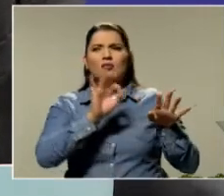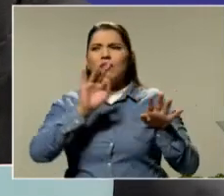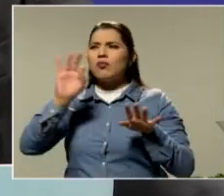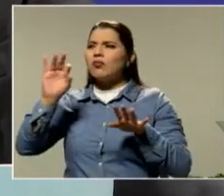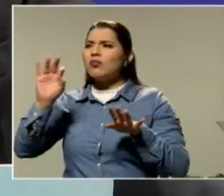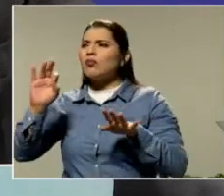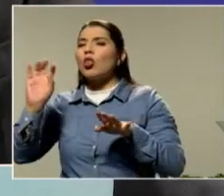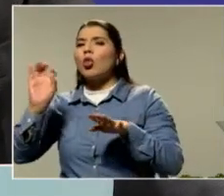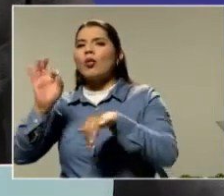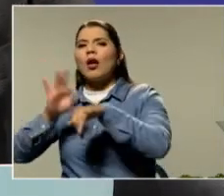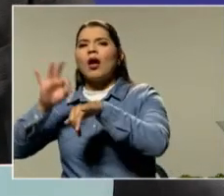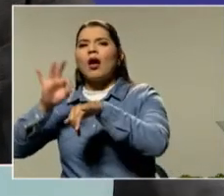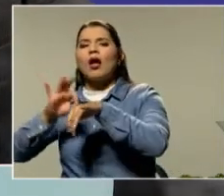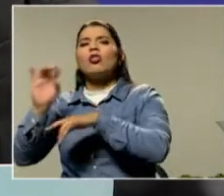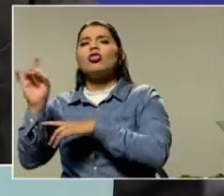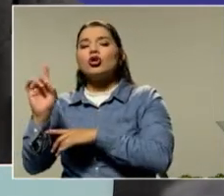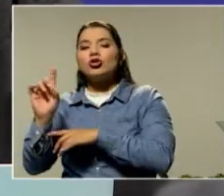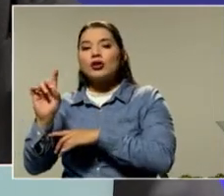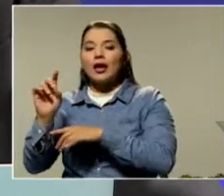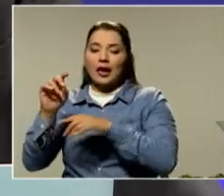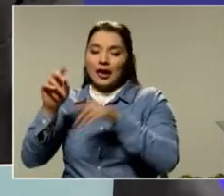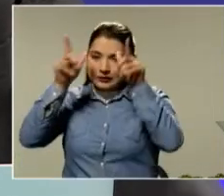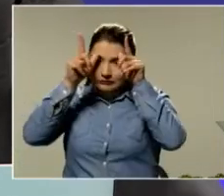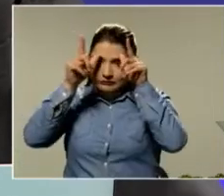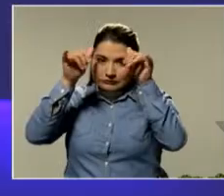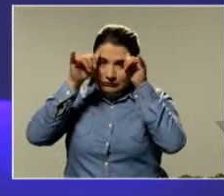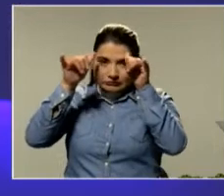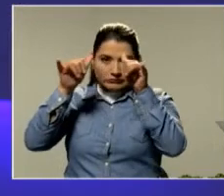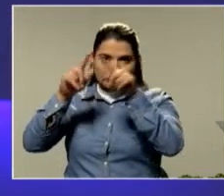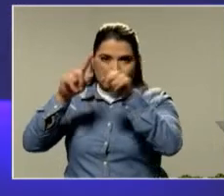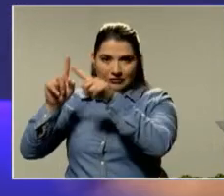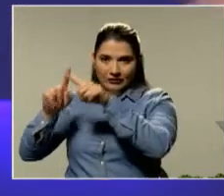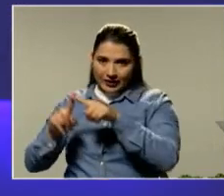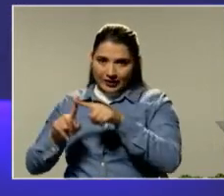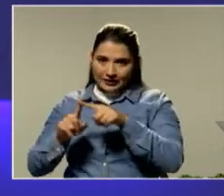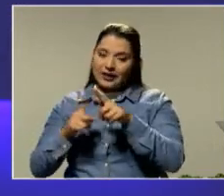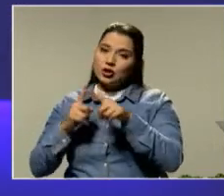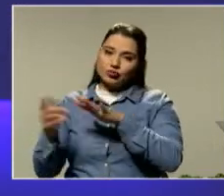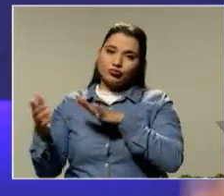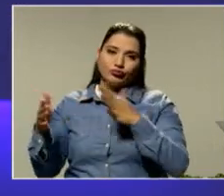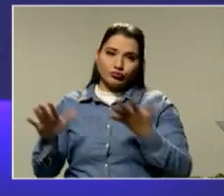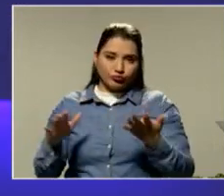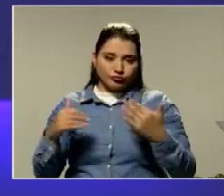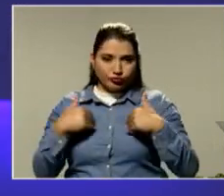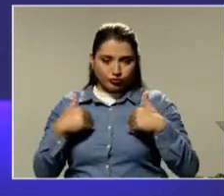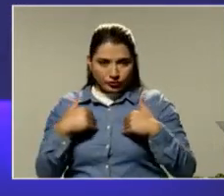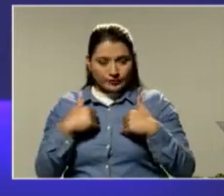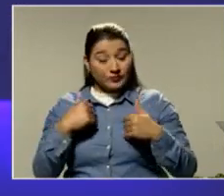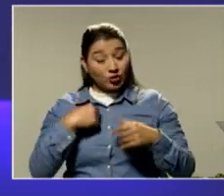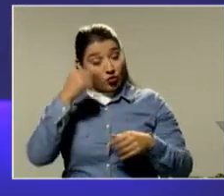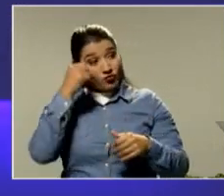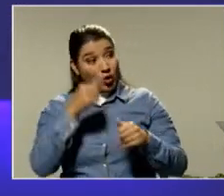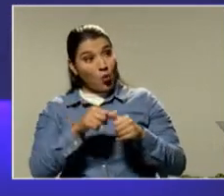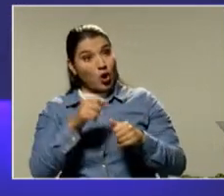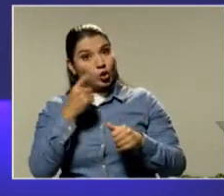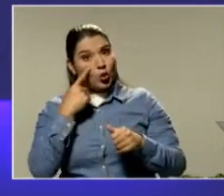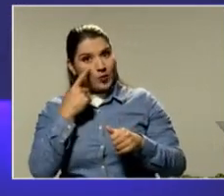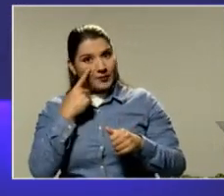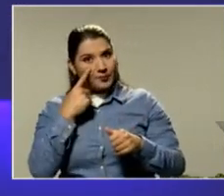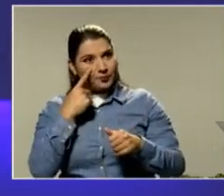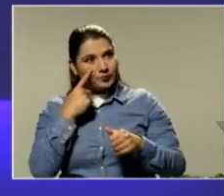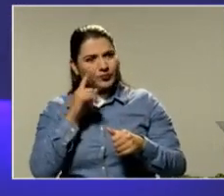entre sector piñero y sector ganadero. Recuerdo haber visto fotos tremendas de la afectación del hato ganadero en la